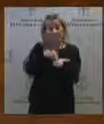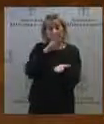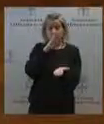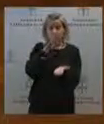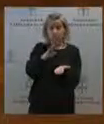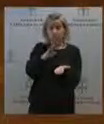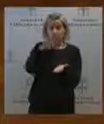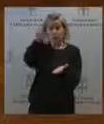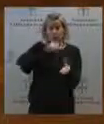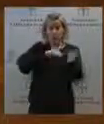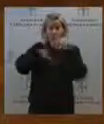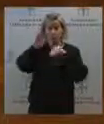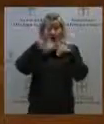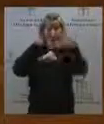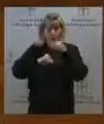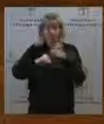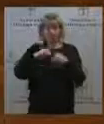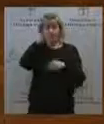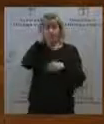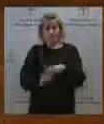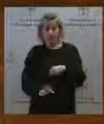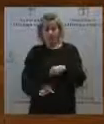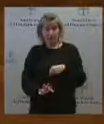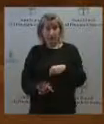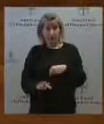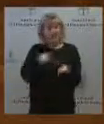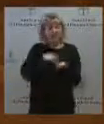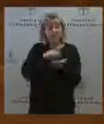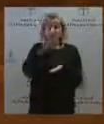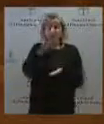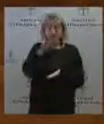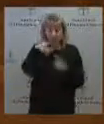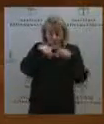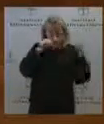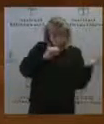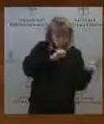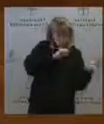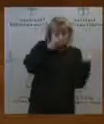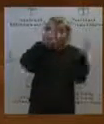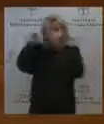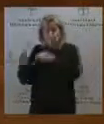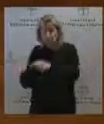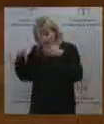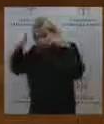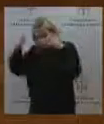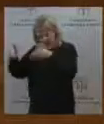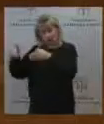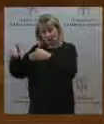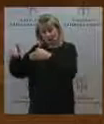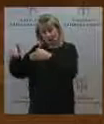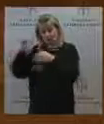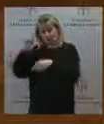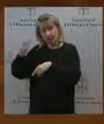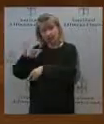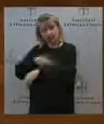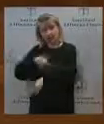Los impuestos directos de toda Asturias se destinan exclusivamente a una dirección general. En relación a los fondos europeos, nos tememos que va a ser otra